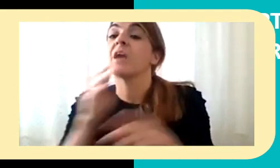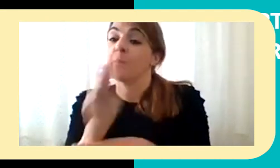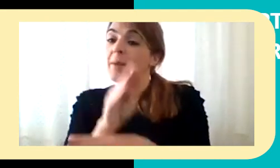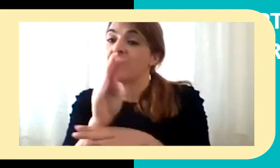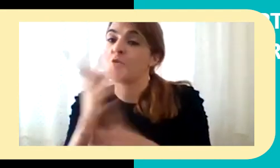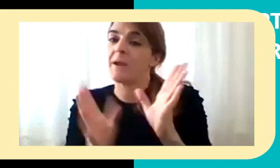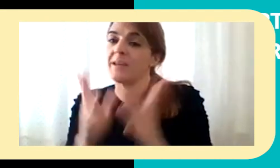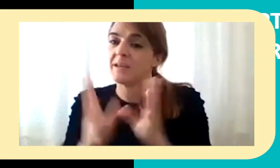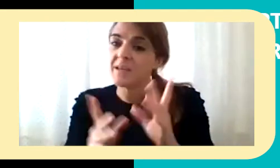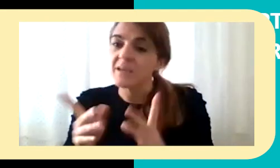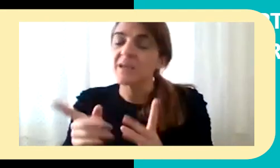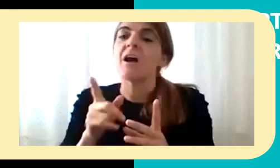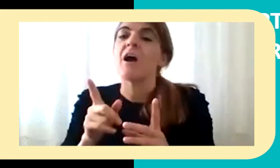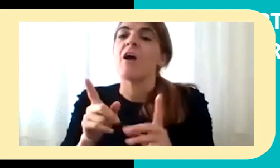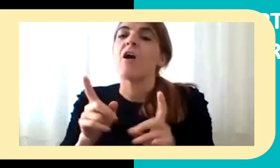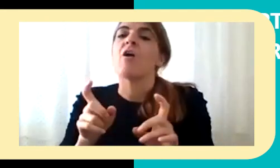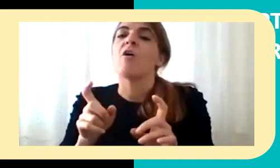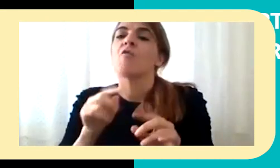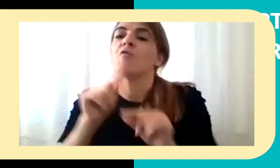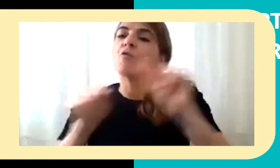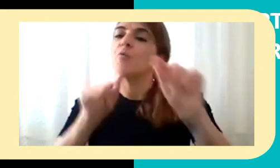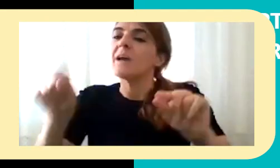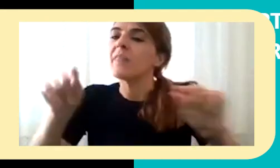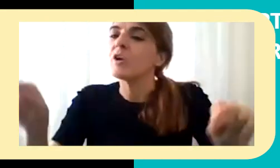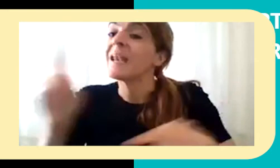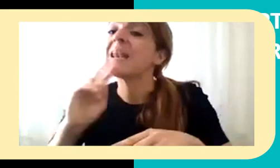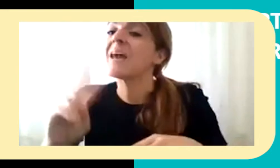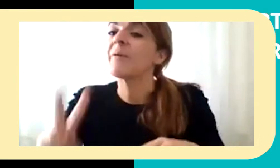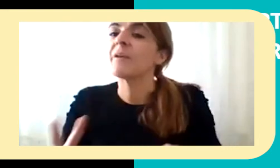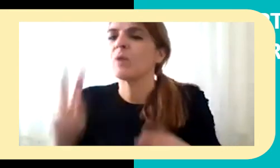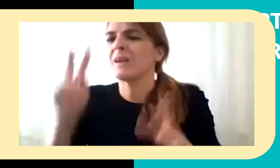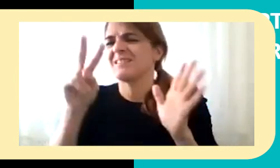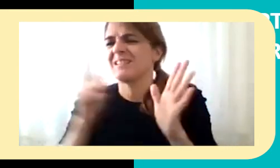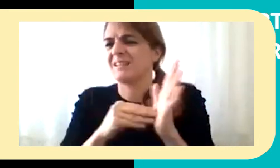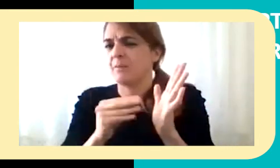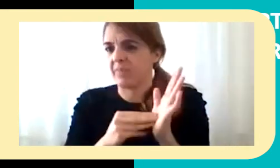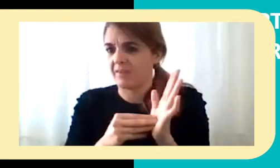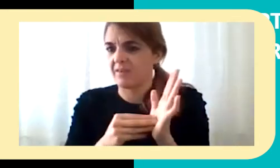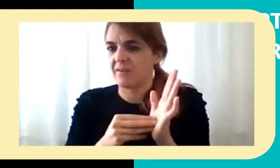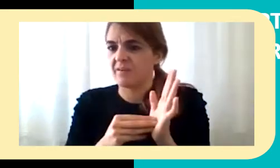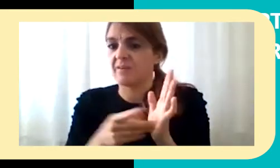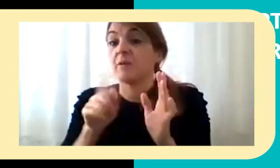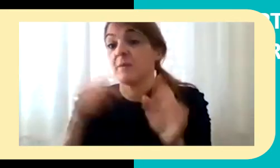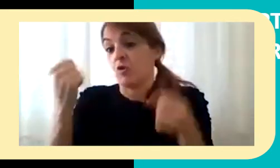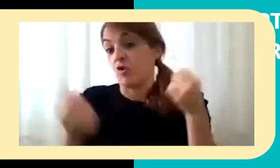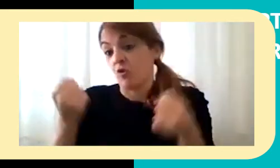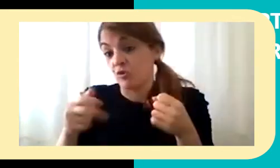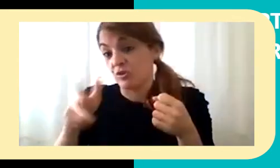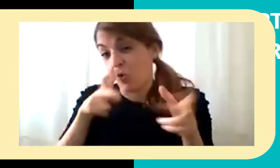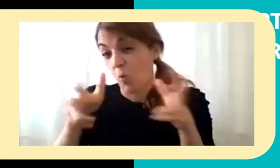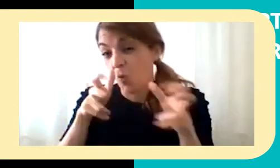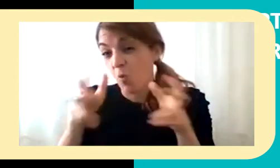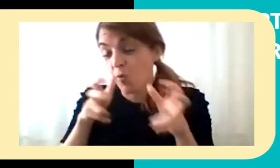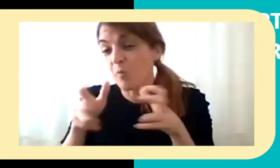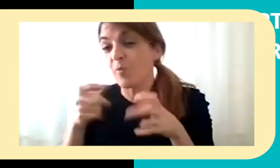la verdura que se fumigan a veces 7 veces, los hidrocarburos de los coches, las pastillas de isoflavonas de soja,